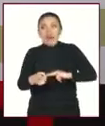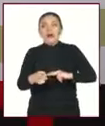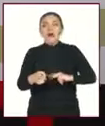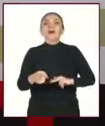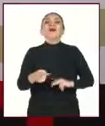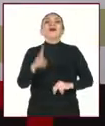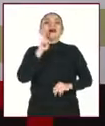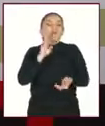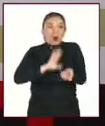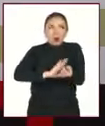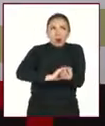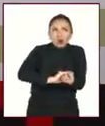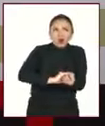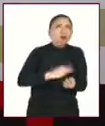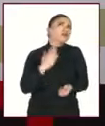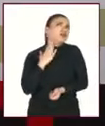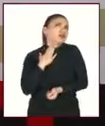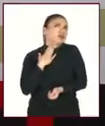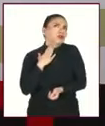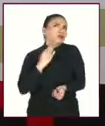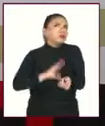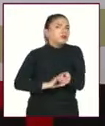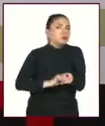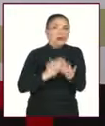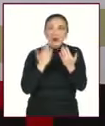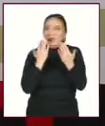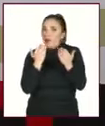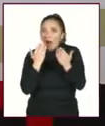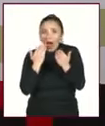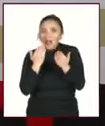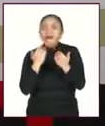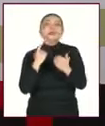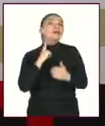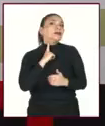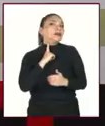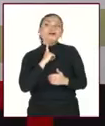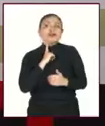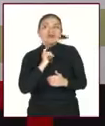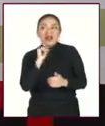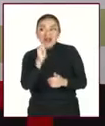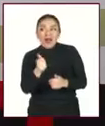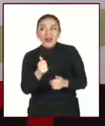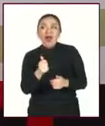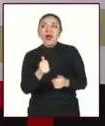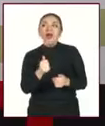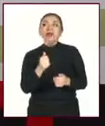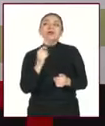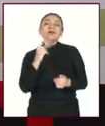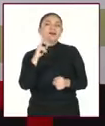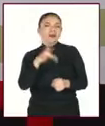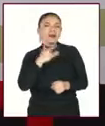el pulso. Si no tiene pulso a nivel carotidio, aquí van a encontrarlo